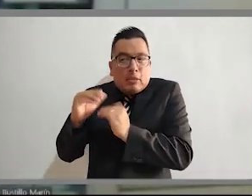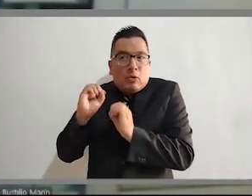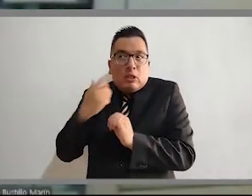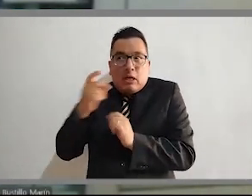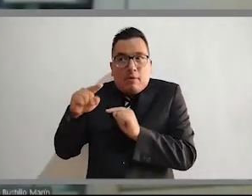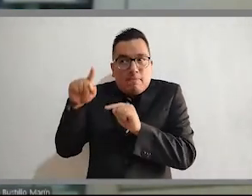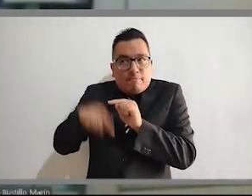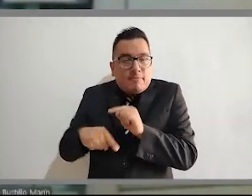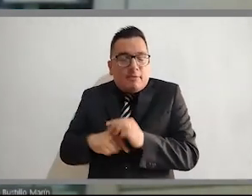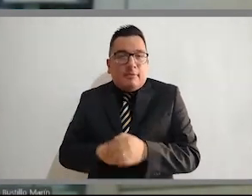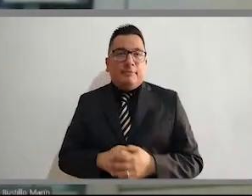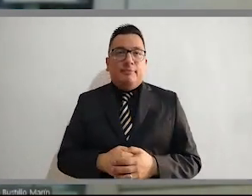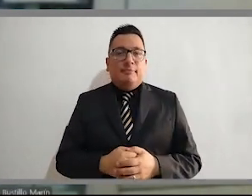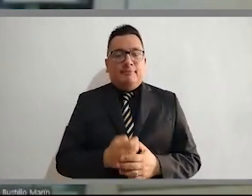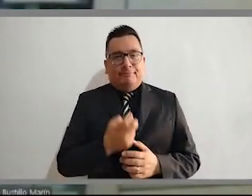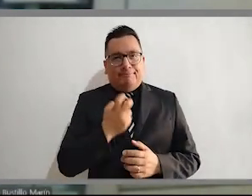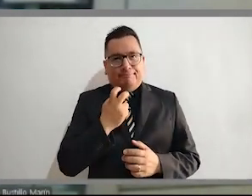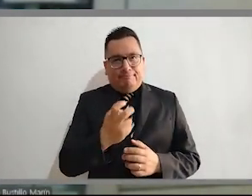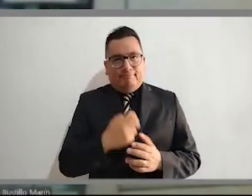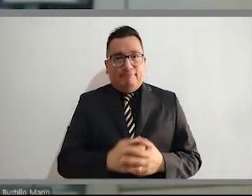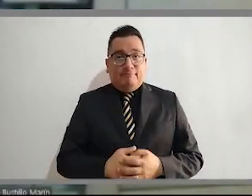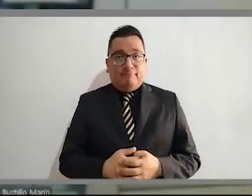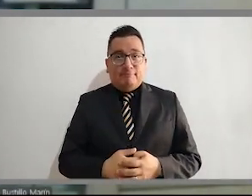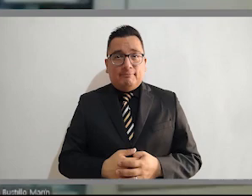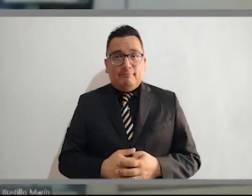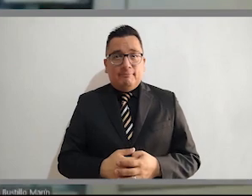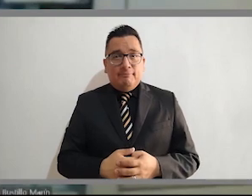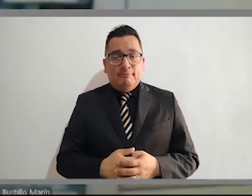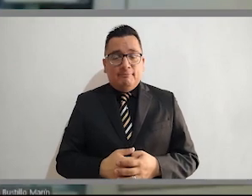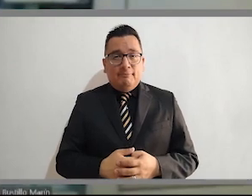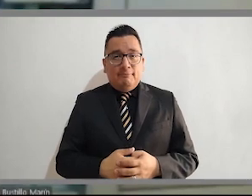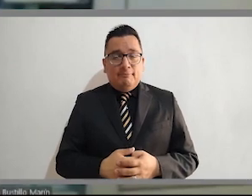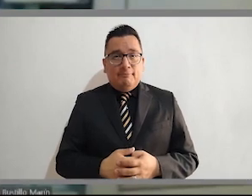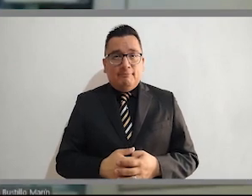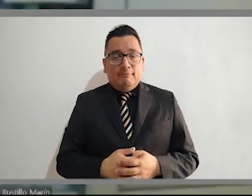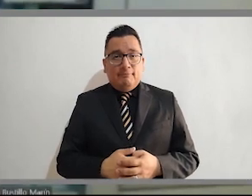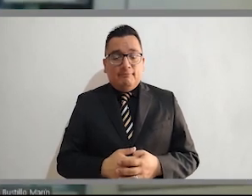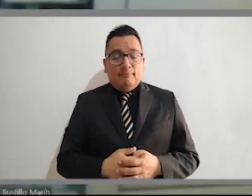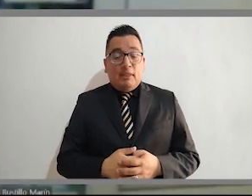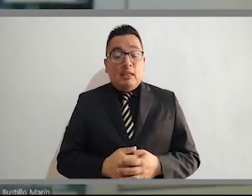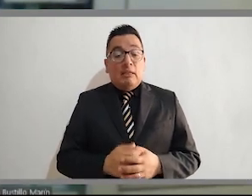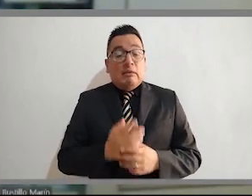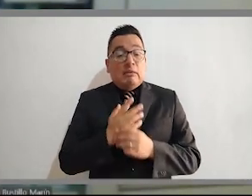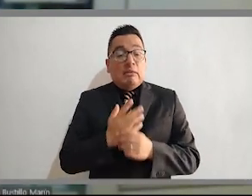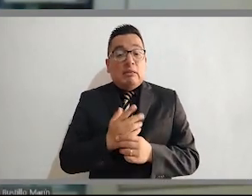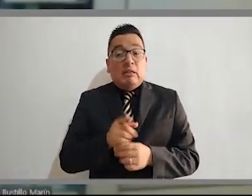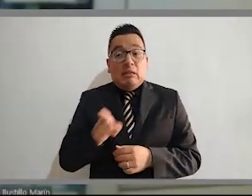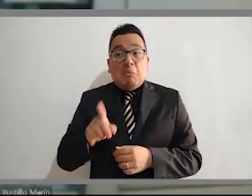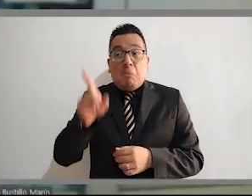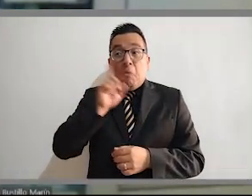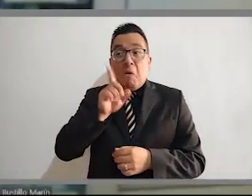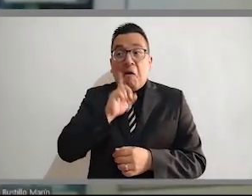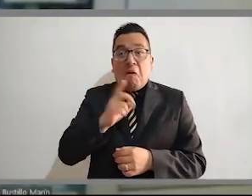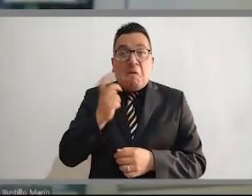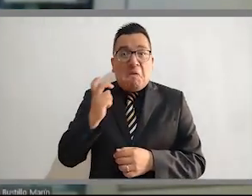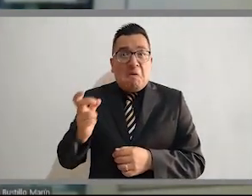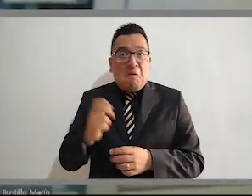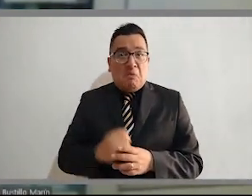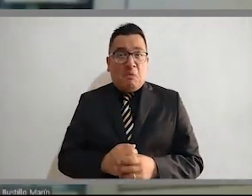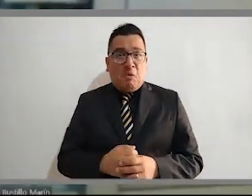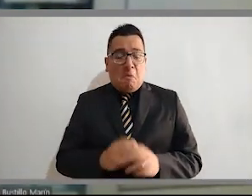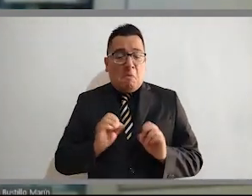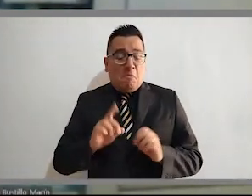la tolerancia, pero también esto incluye que es por el hecho de que somos mujeres, no por otra